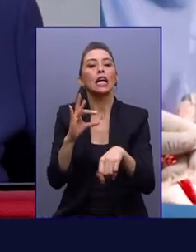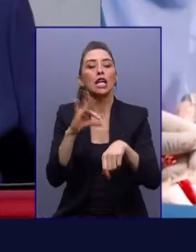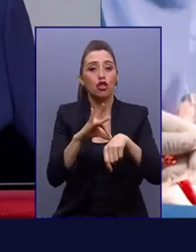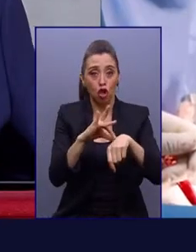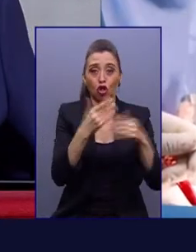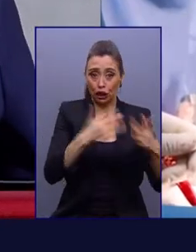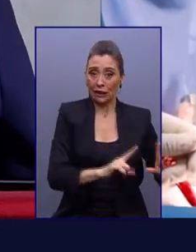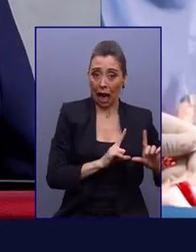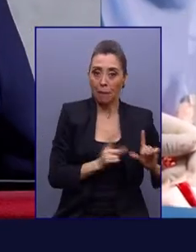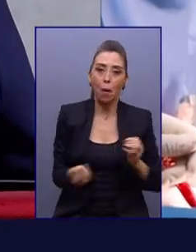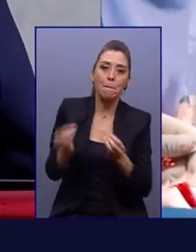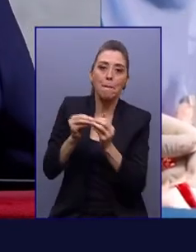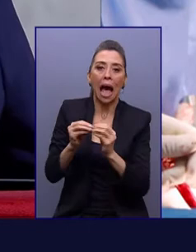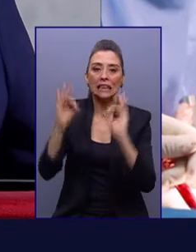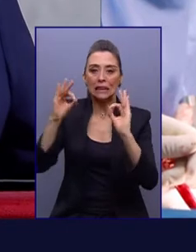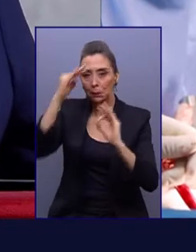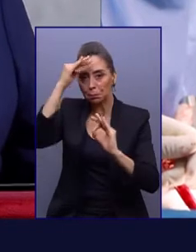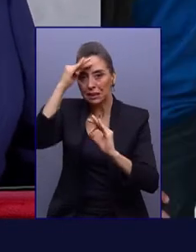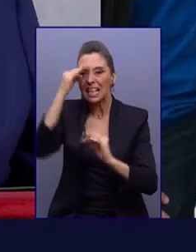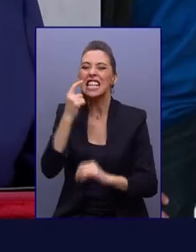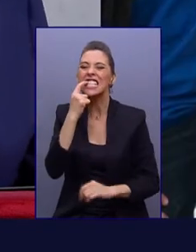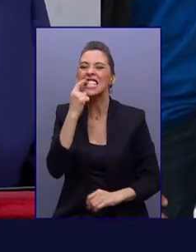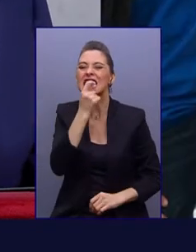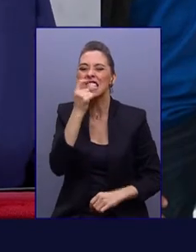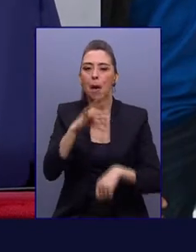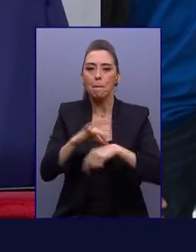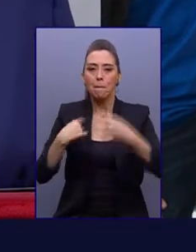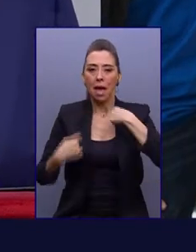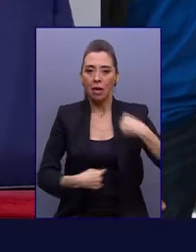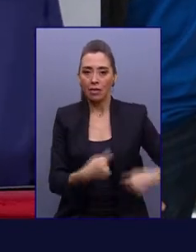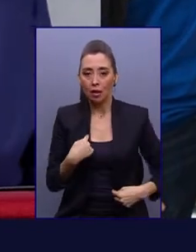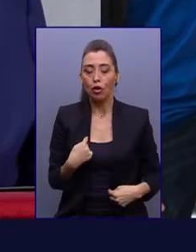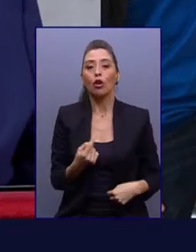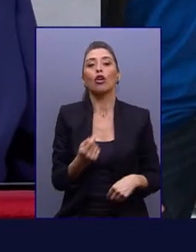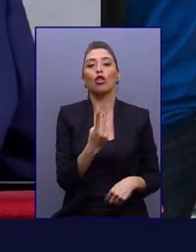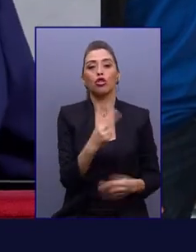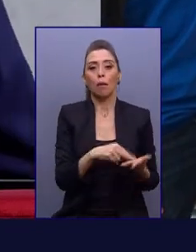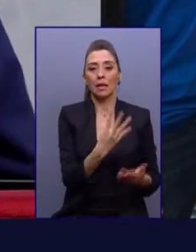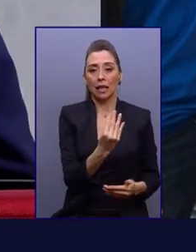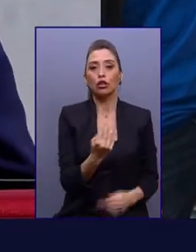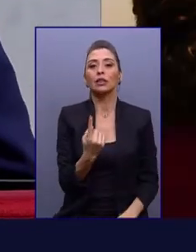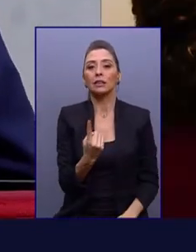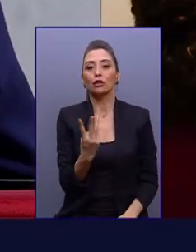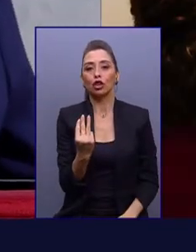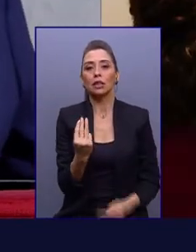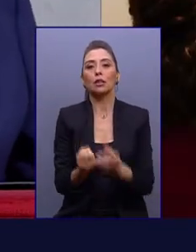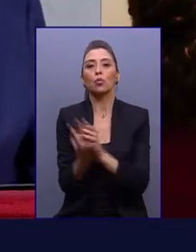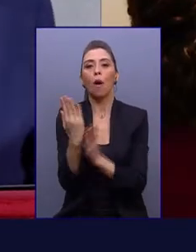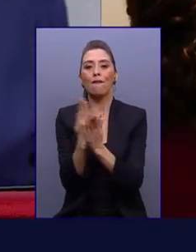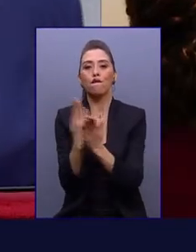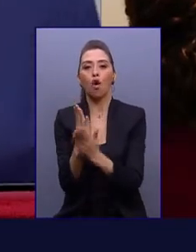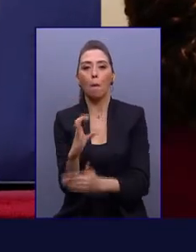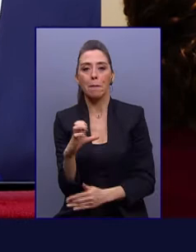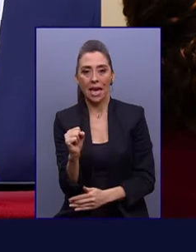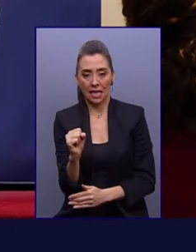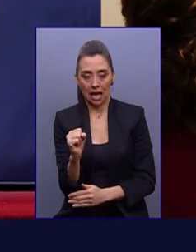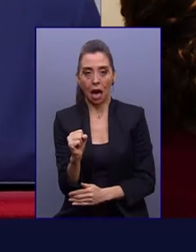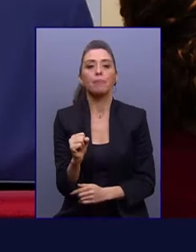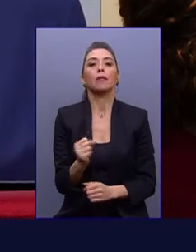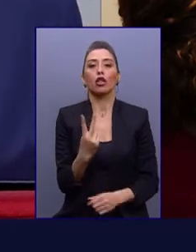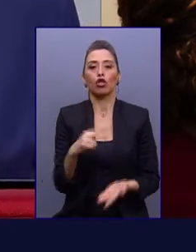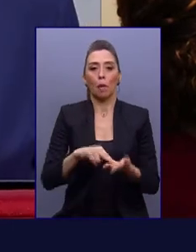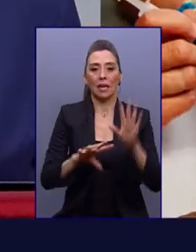médicas y odontológicas. El año 2014 había 713 becados iniciando el ciclo de formación y destinación.